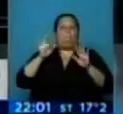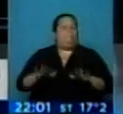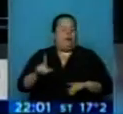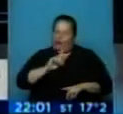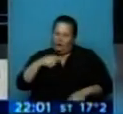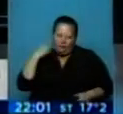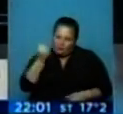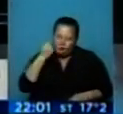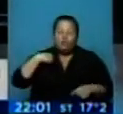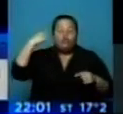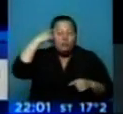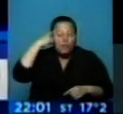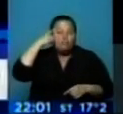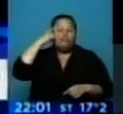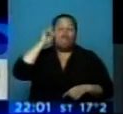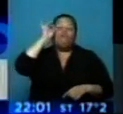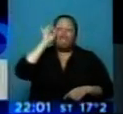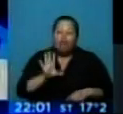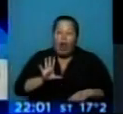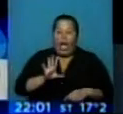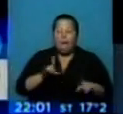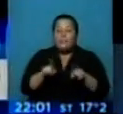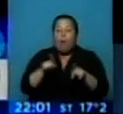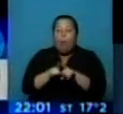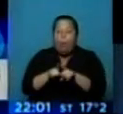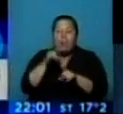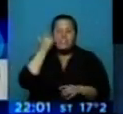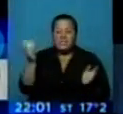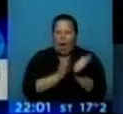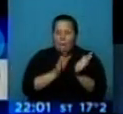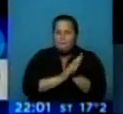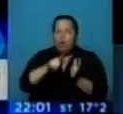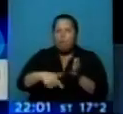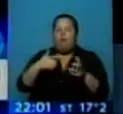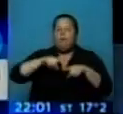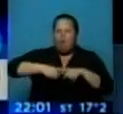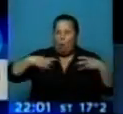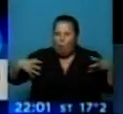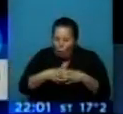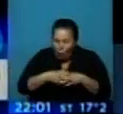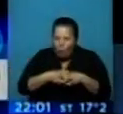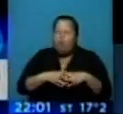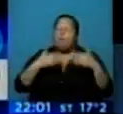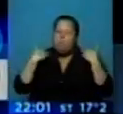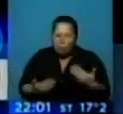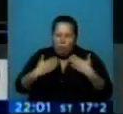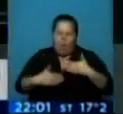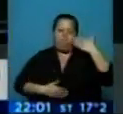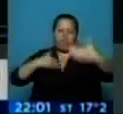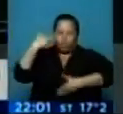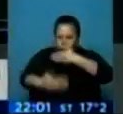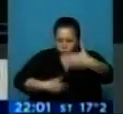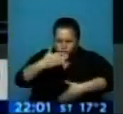Yo creo en que solo, como lo viene demostrando este proyecto político, se puede